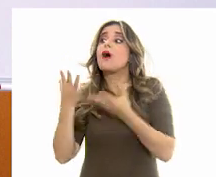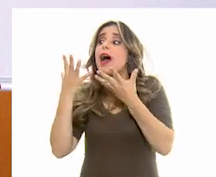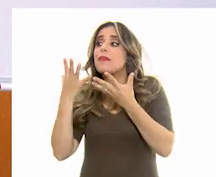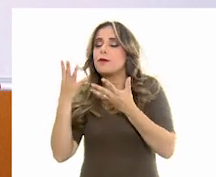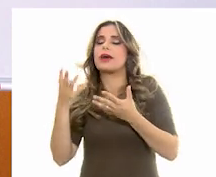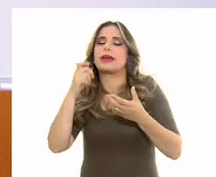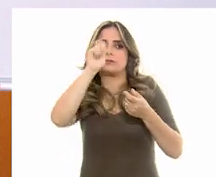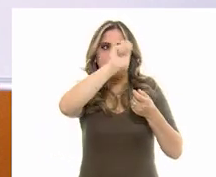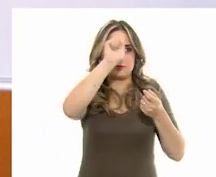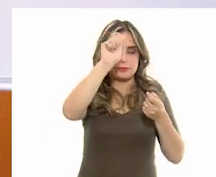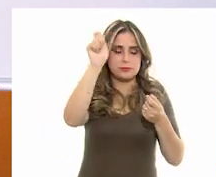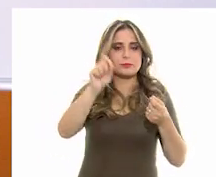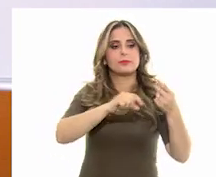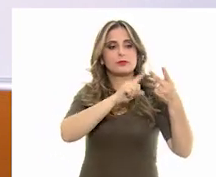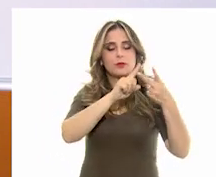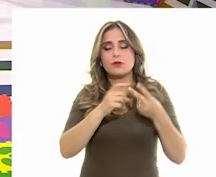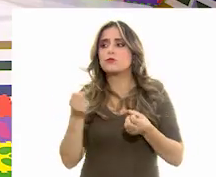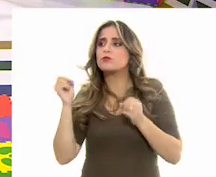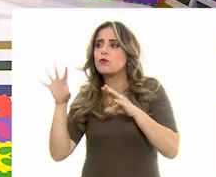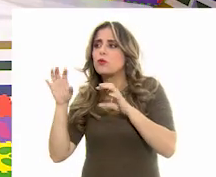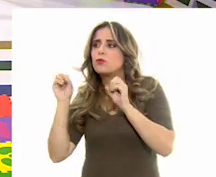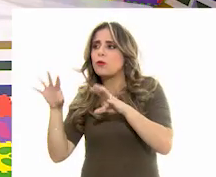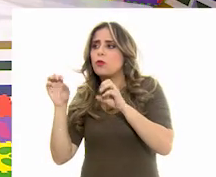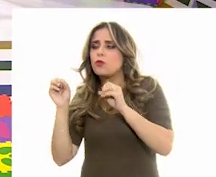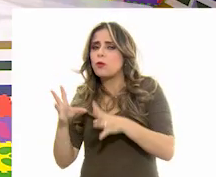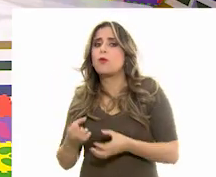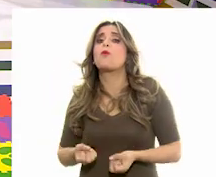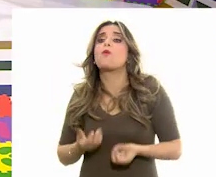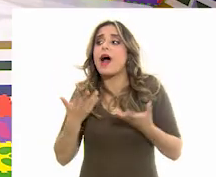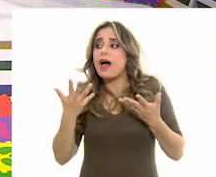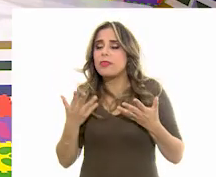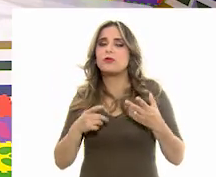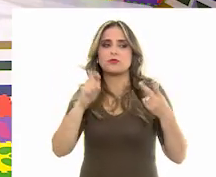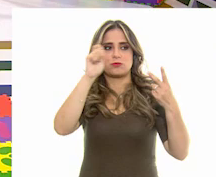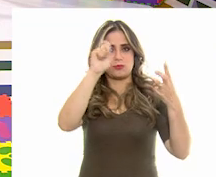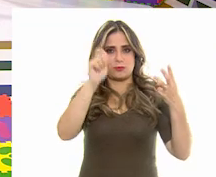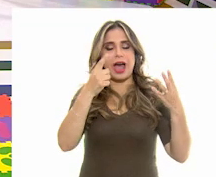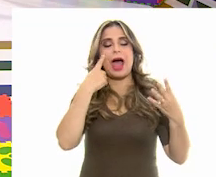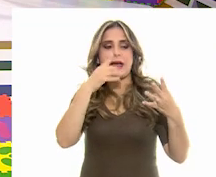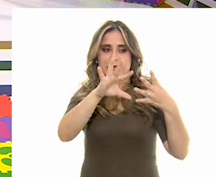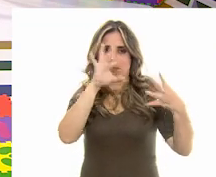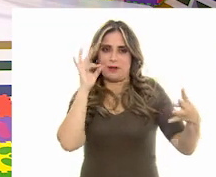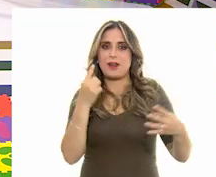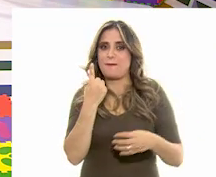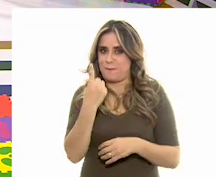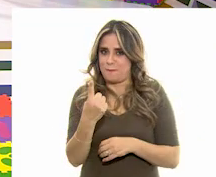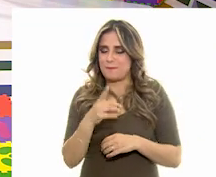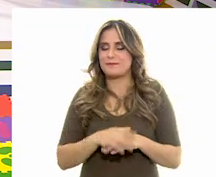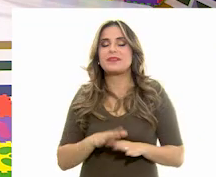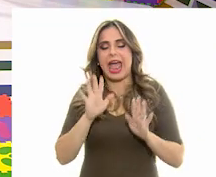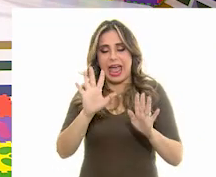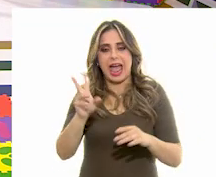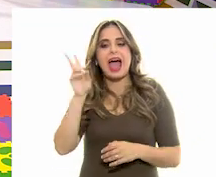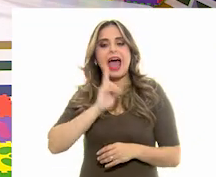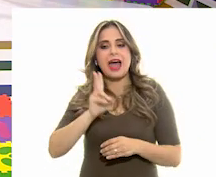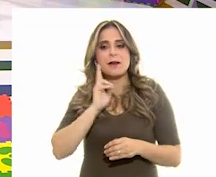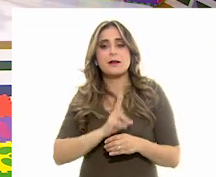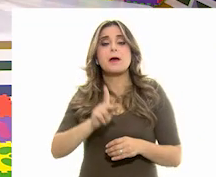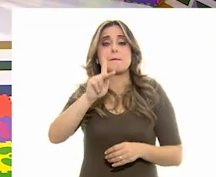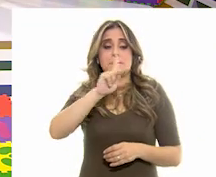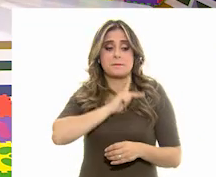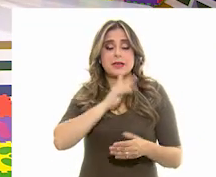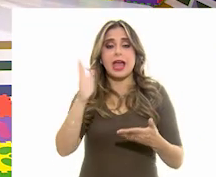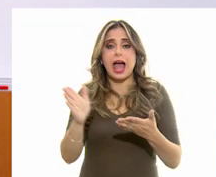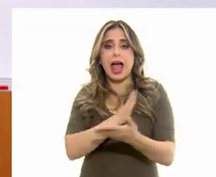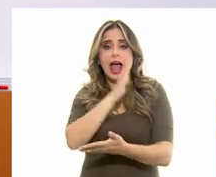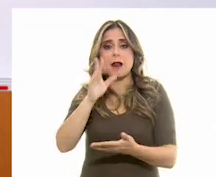bien. Vamos a empezar. Perfecto. ¿Sale? Muy bien. Nos dicen, vamos contando, mi álbum